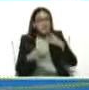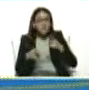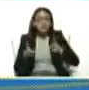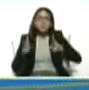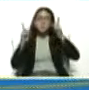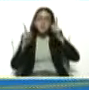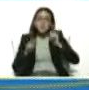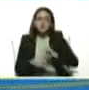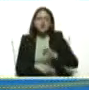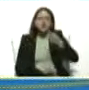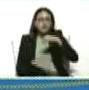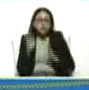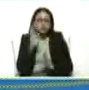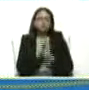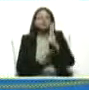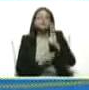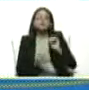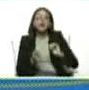lo superaremos.